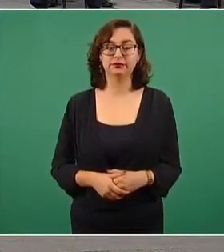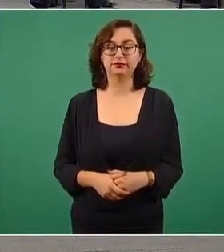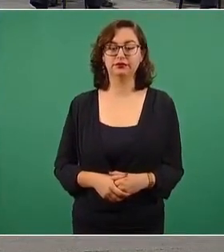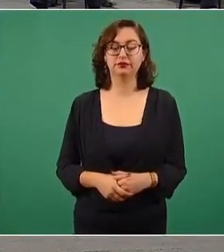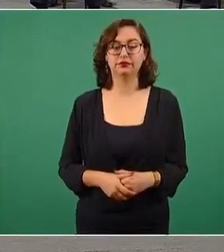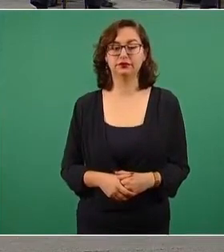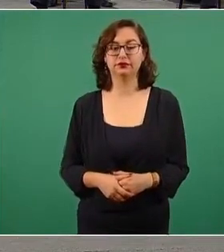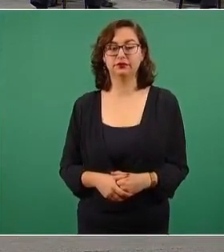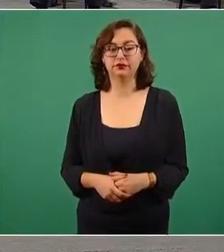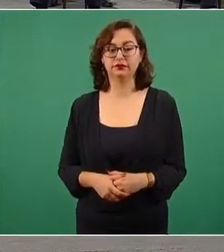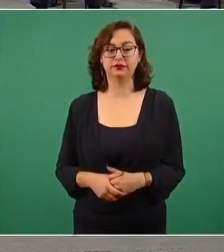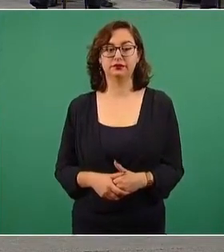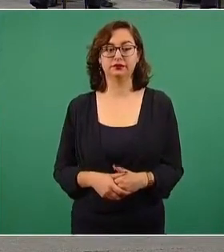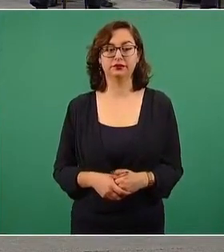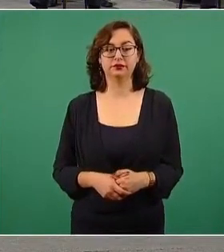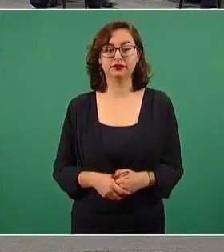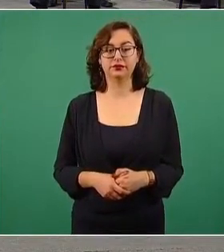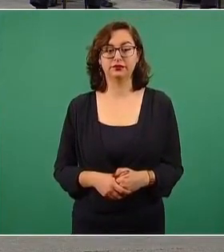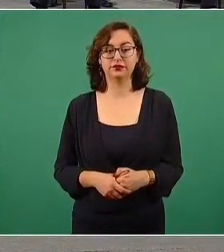sobre estos son los precios.